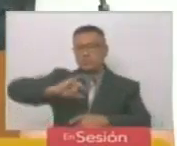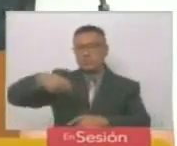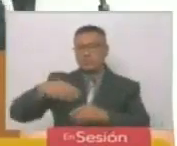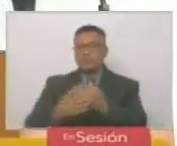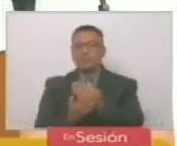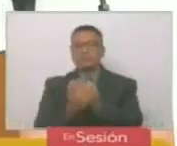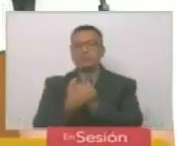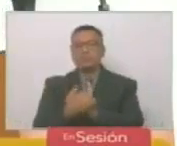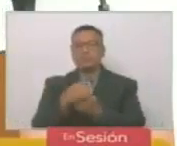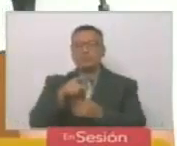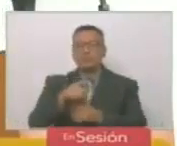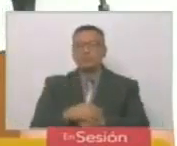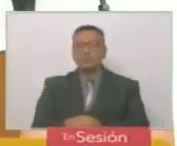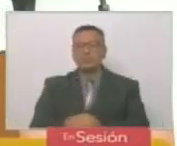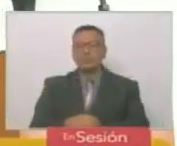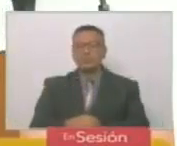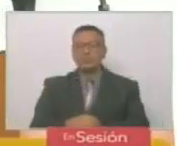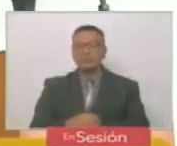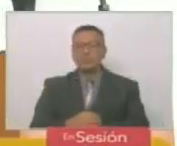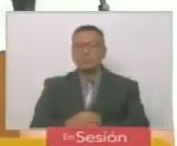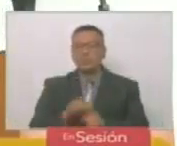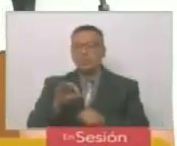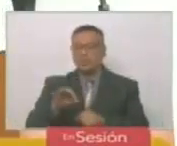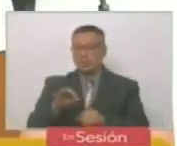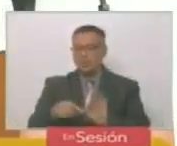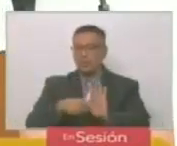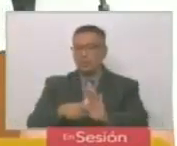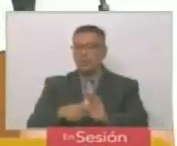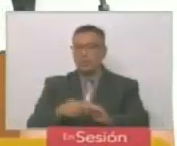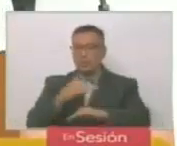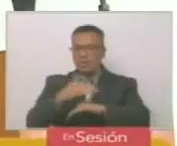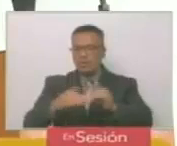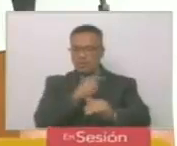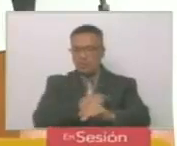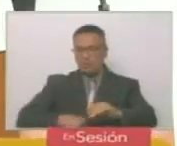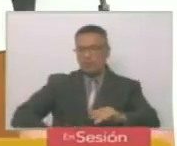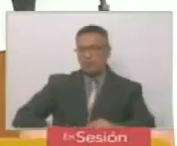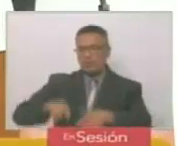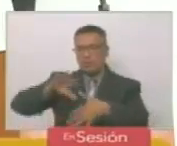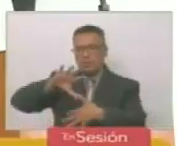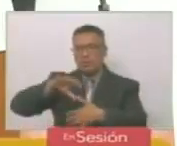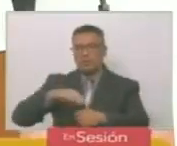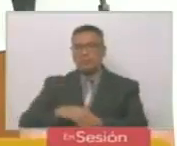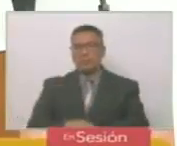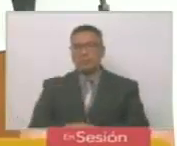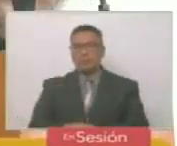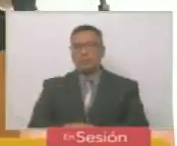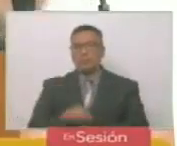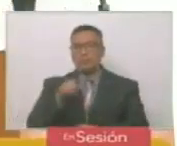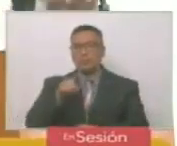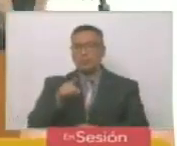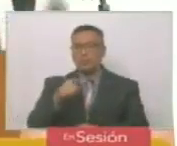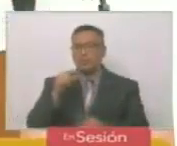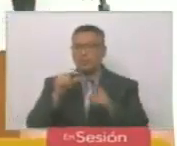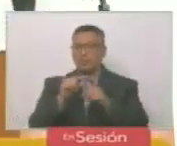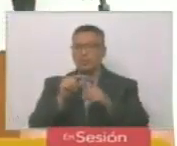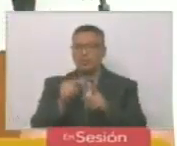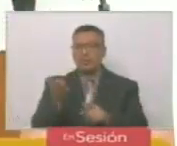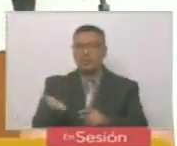Gómez, para optar a la vicepresidencia por América Latina. Y hay una palabra